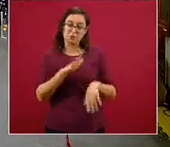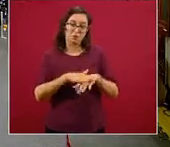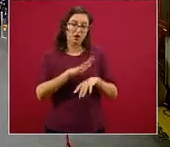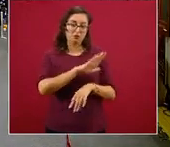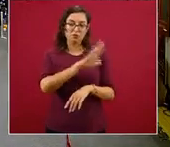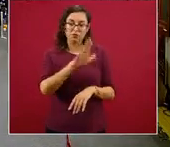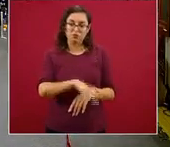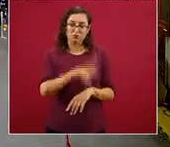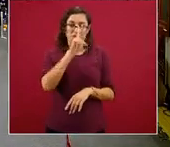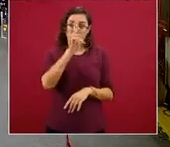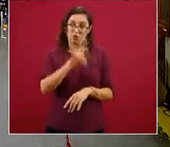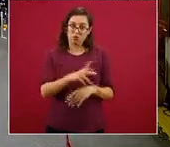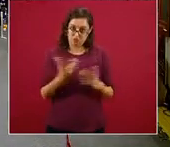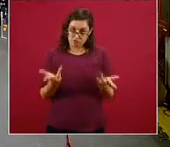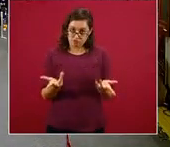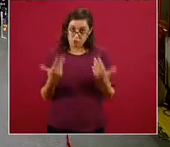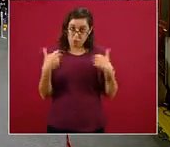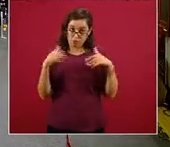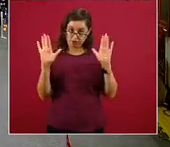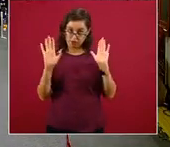Habíamos dado la palabra de este lado.